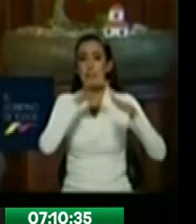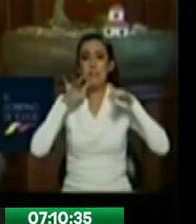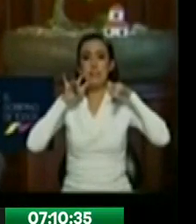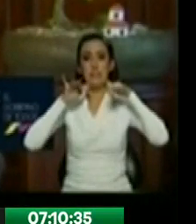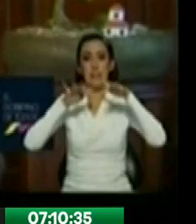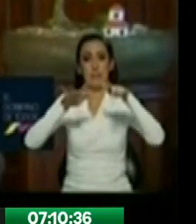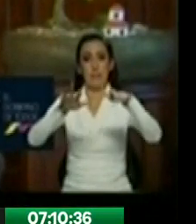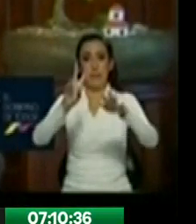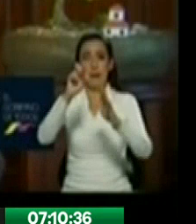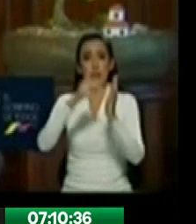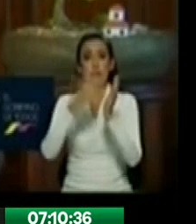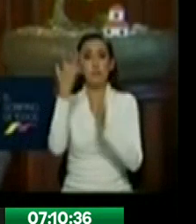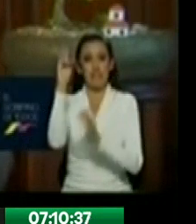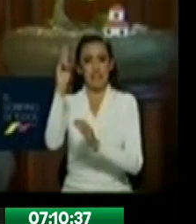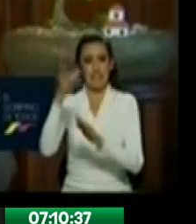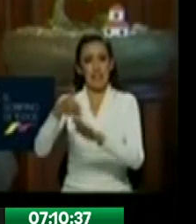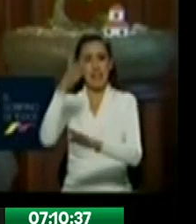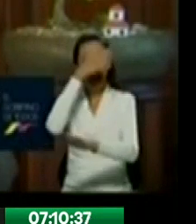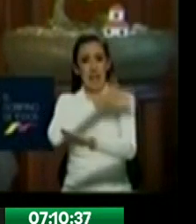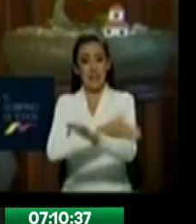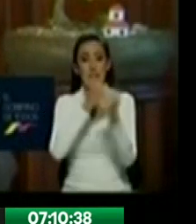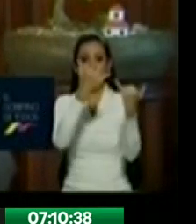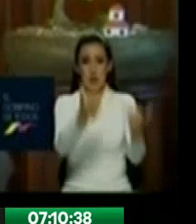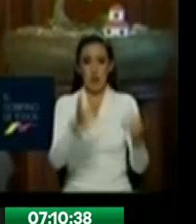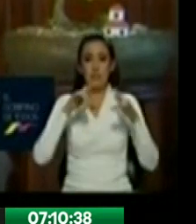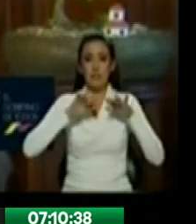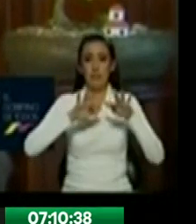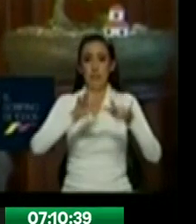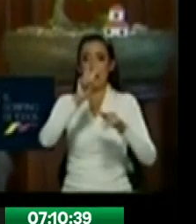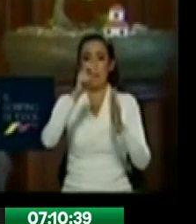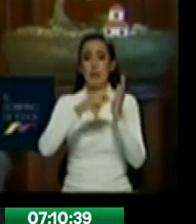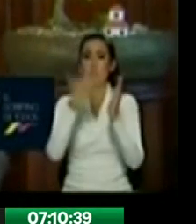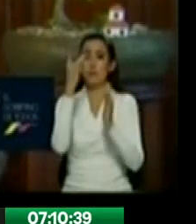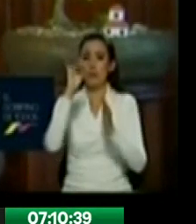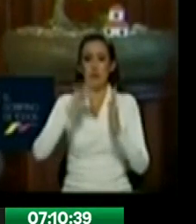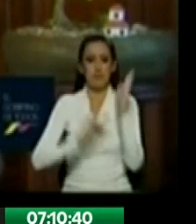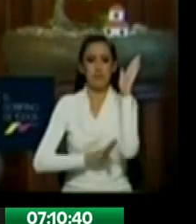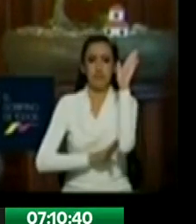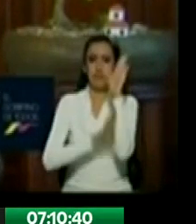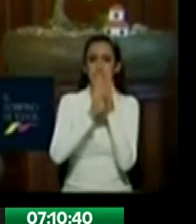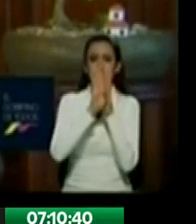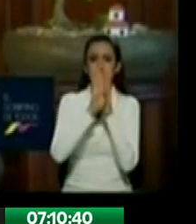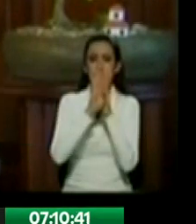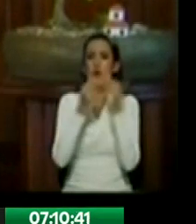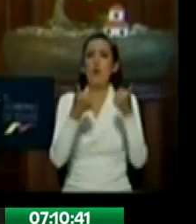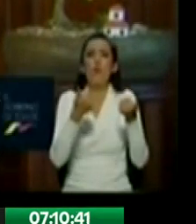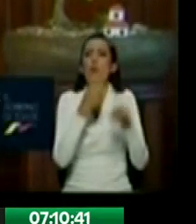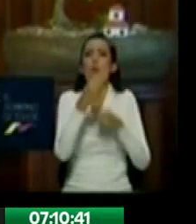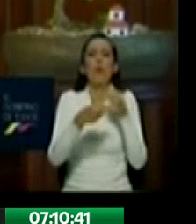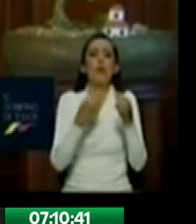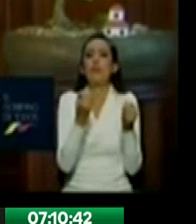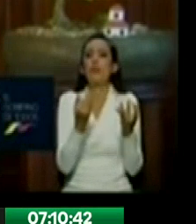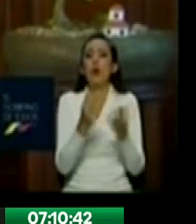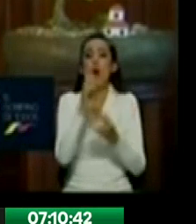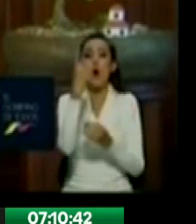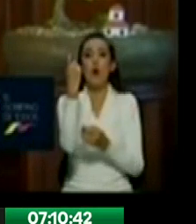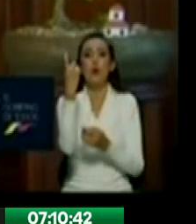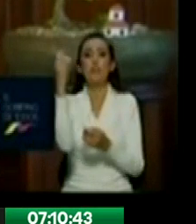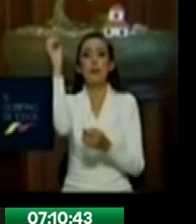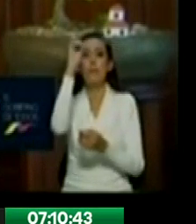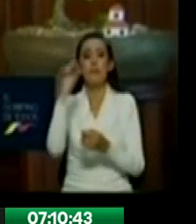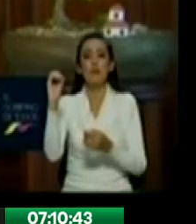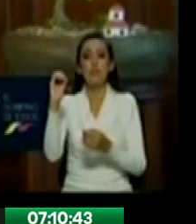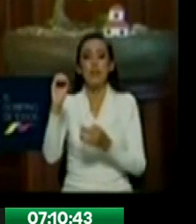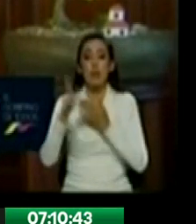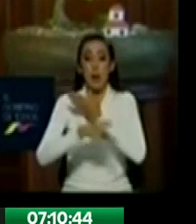del 2017 y septiembre del 2018 creció, óiganme bien, en el 11%. Y nuestras exportaciones no